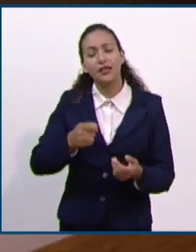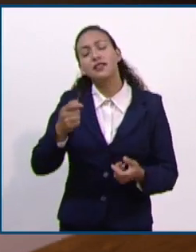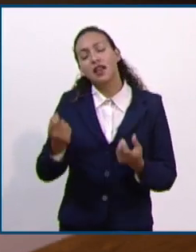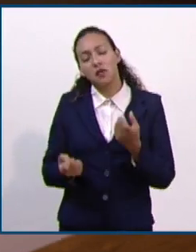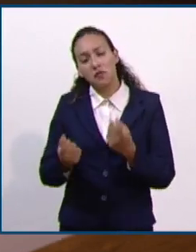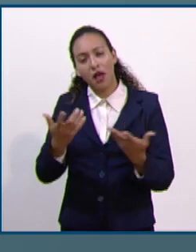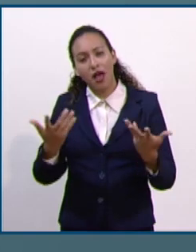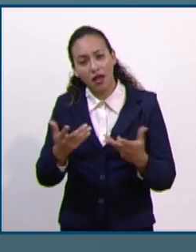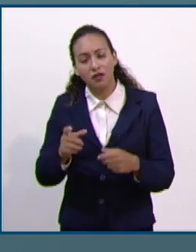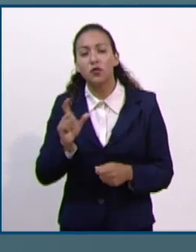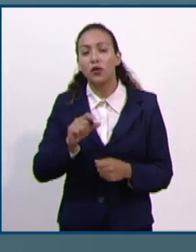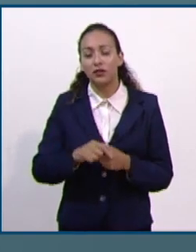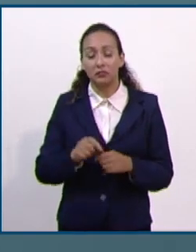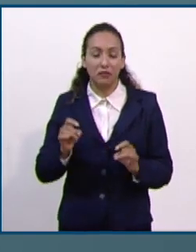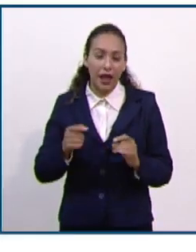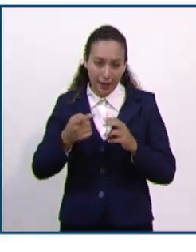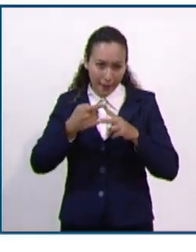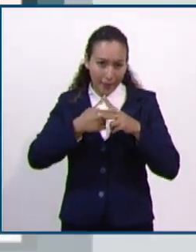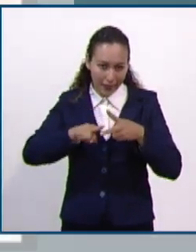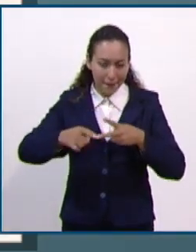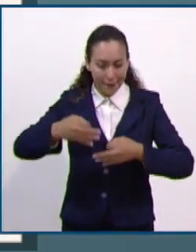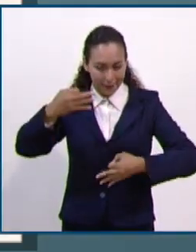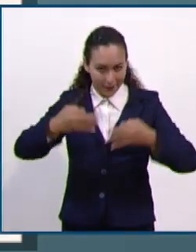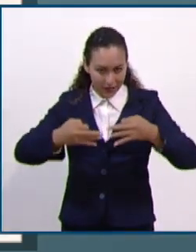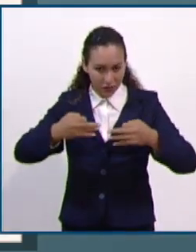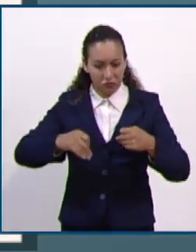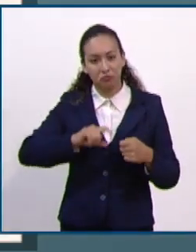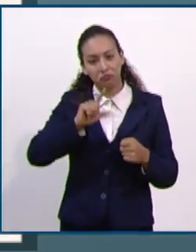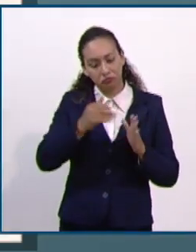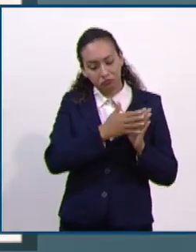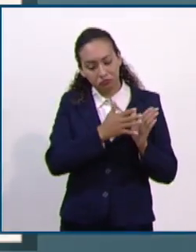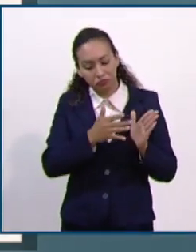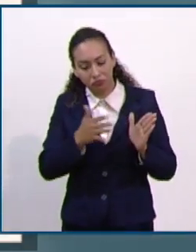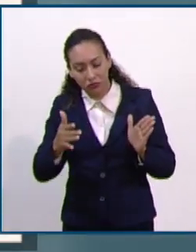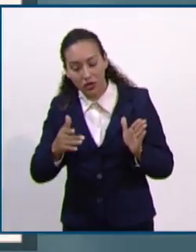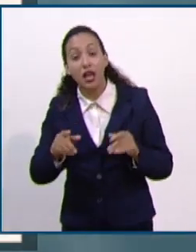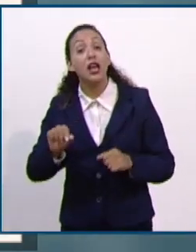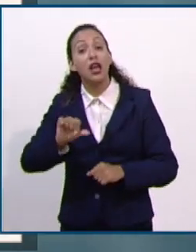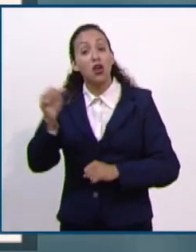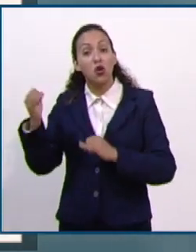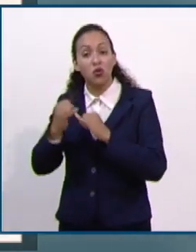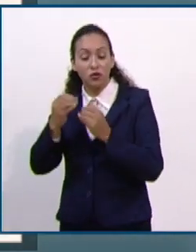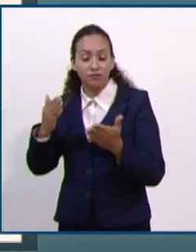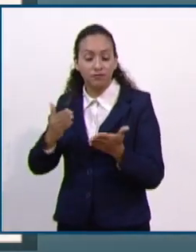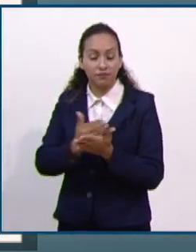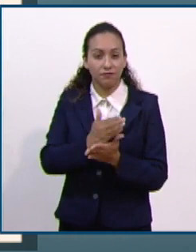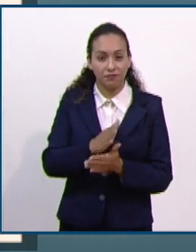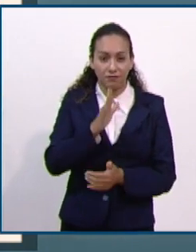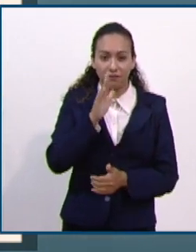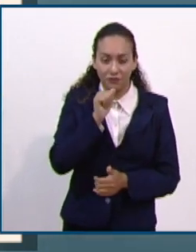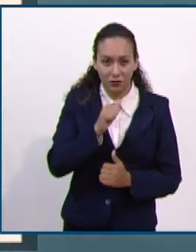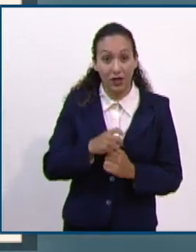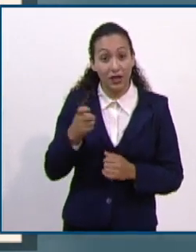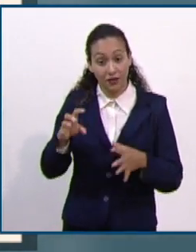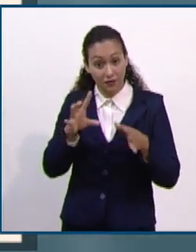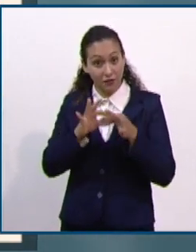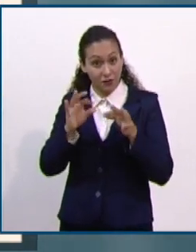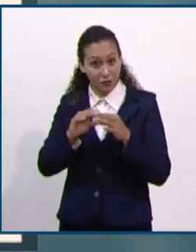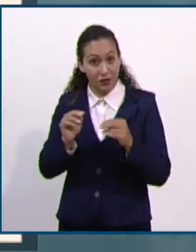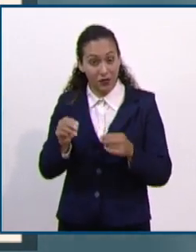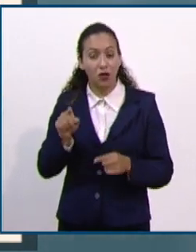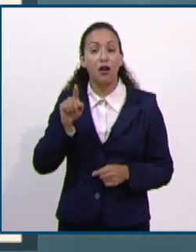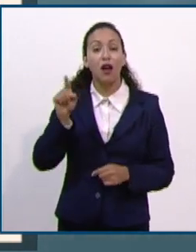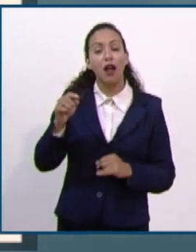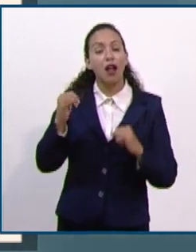que finalizan un juicio, es decir, en las que ya no puede intervenir instancias superiores, explicó la Unidad General de